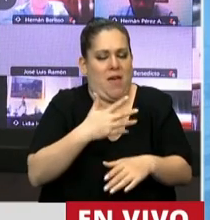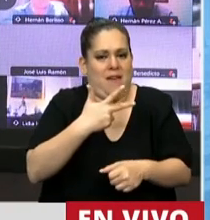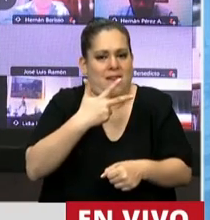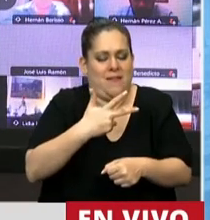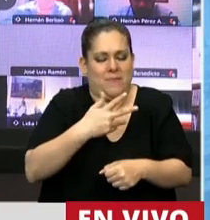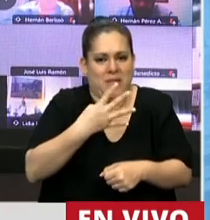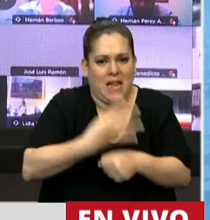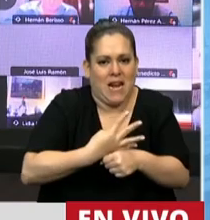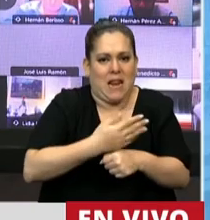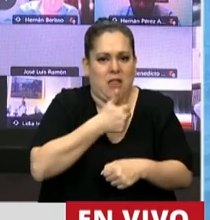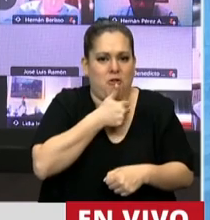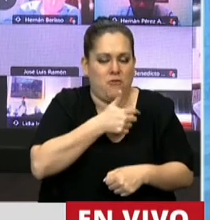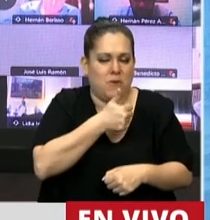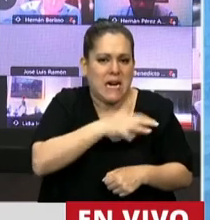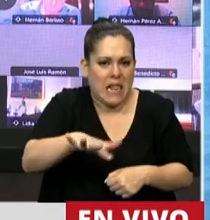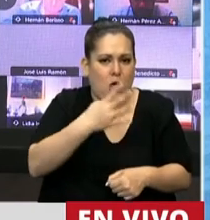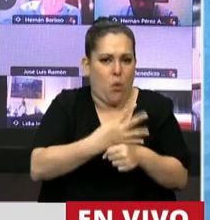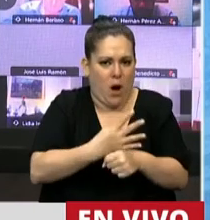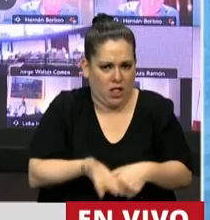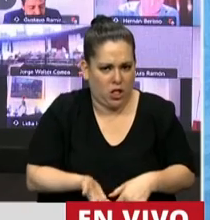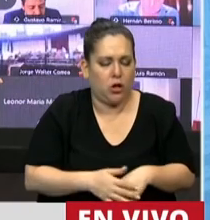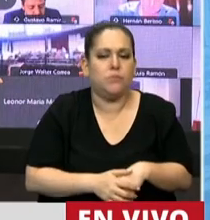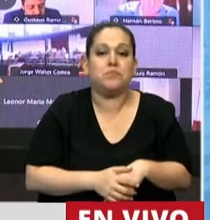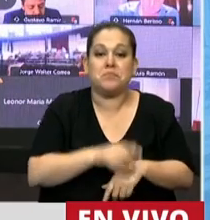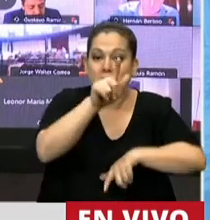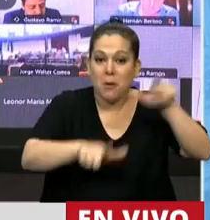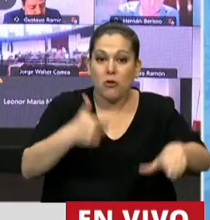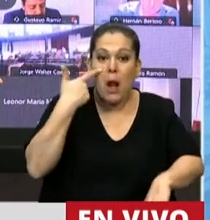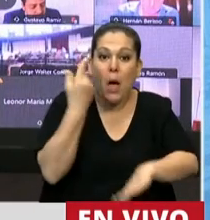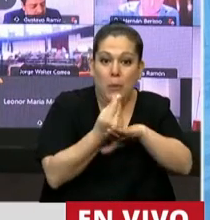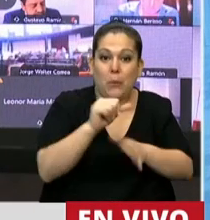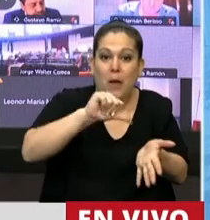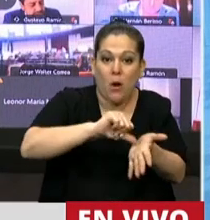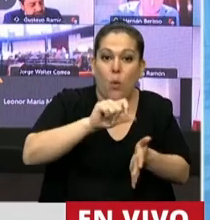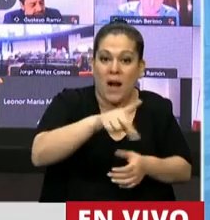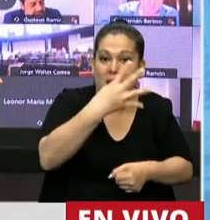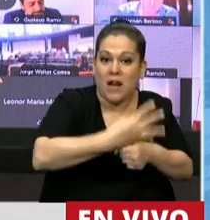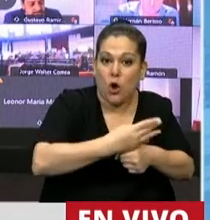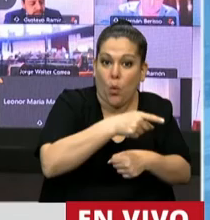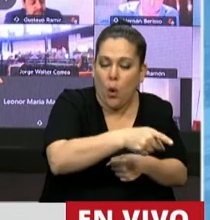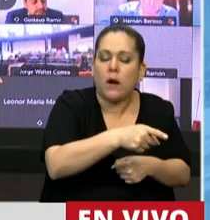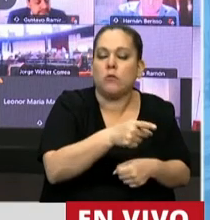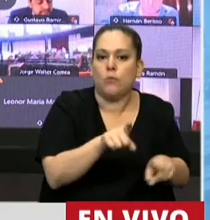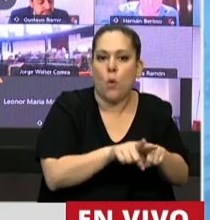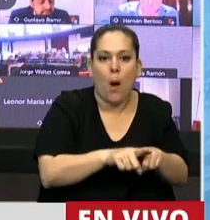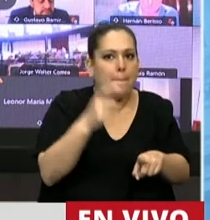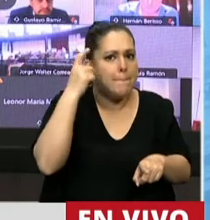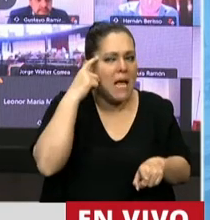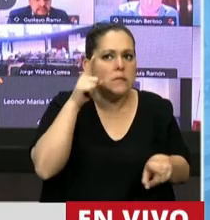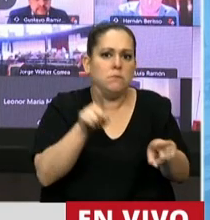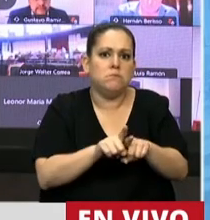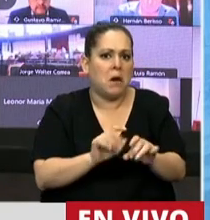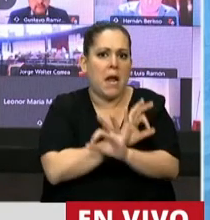que piense como piense cada riocuartense ninguno de nosotros puede negar